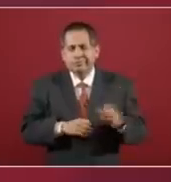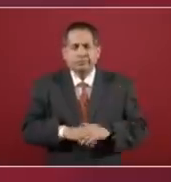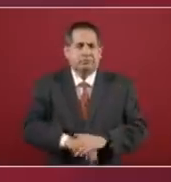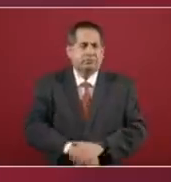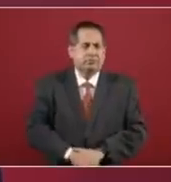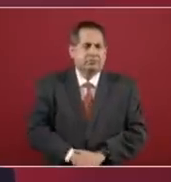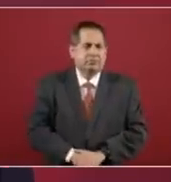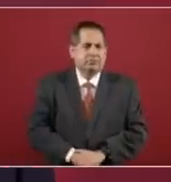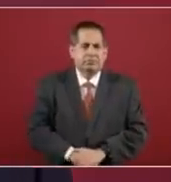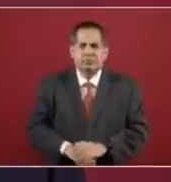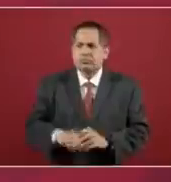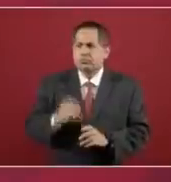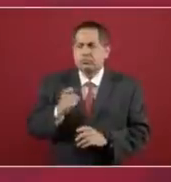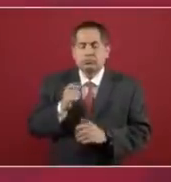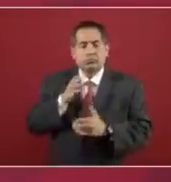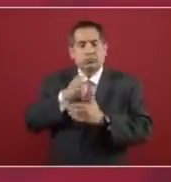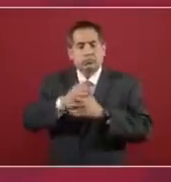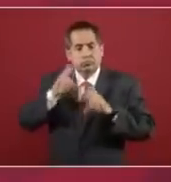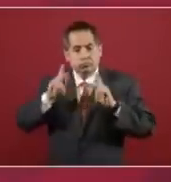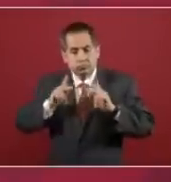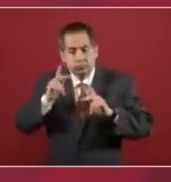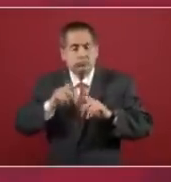una visita